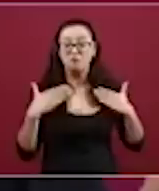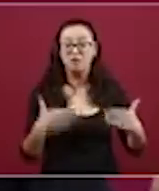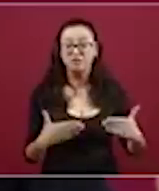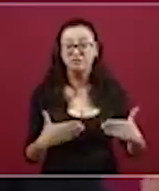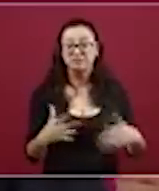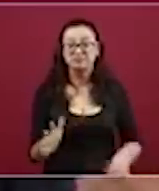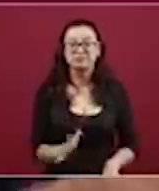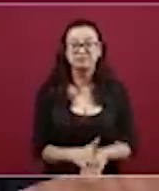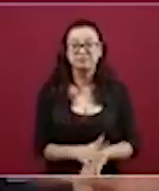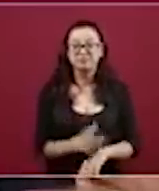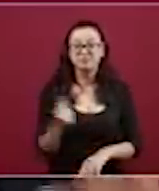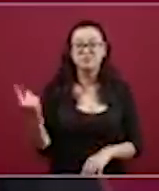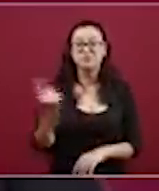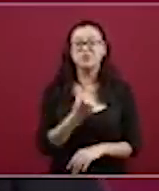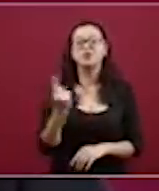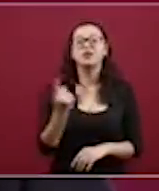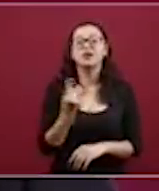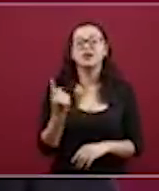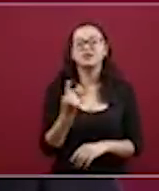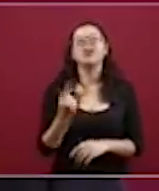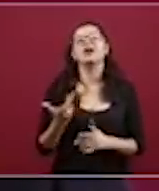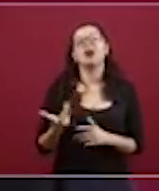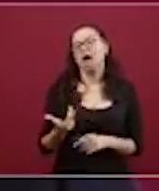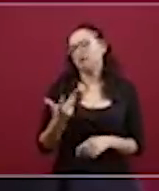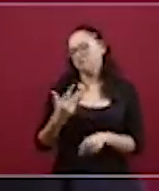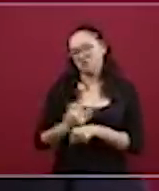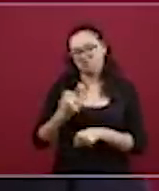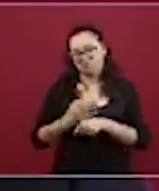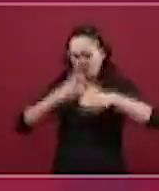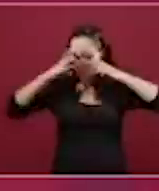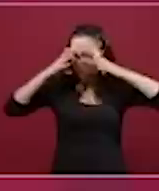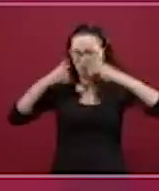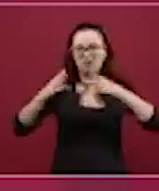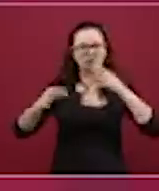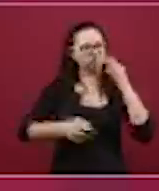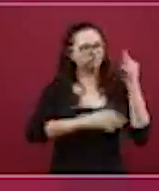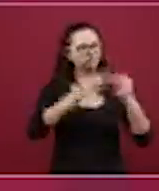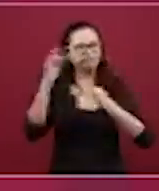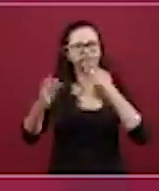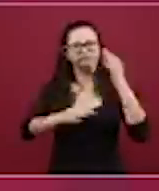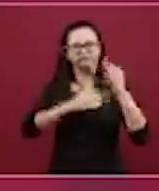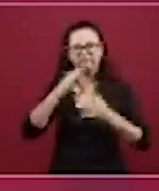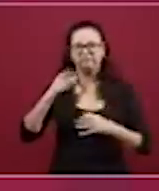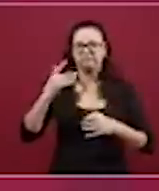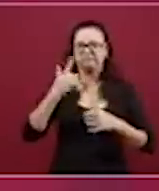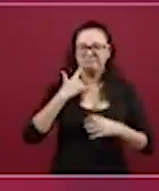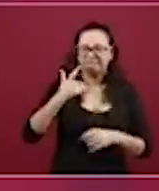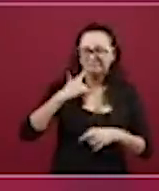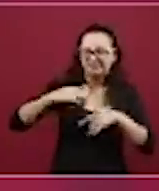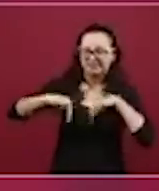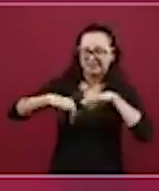por esta campaña que hemos emprendido en contra de la corrupción,